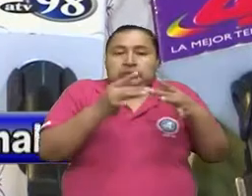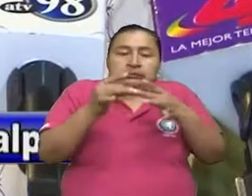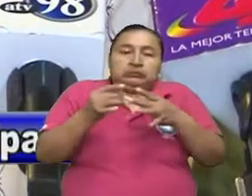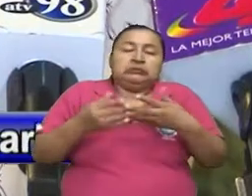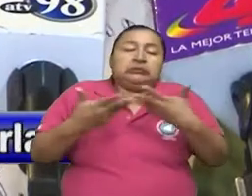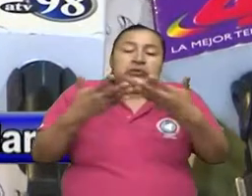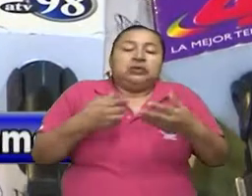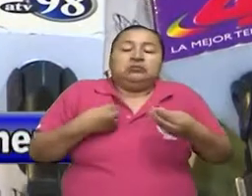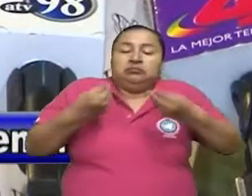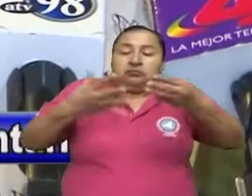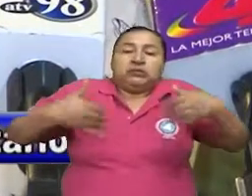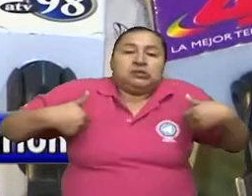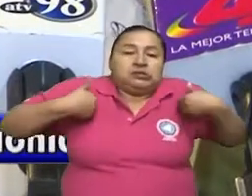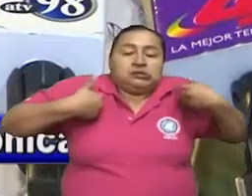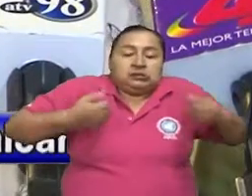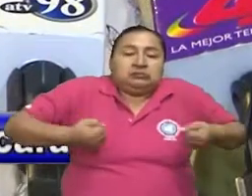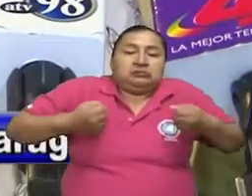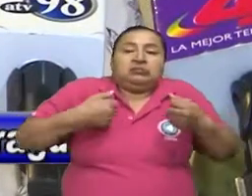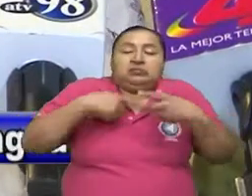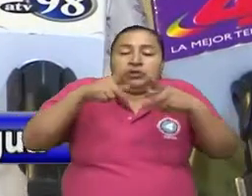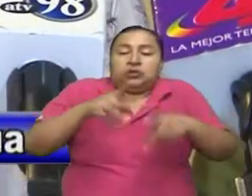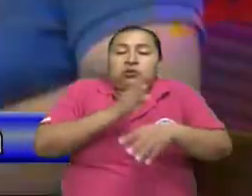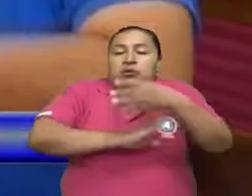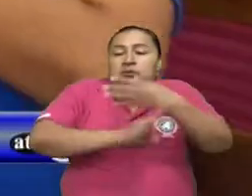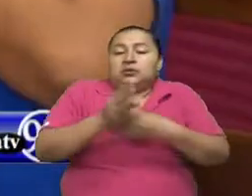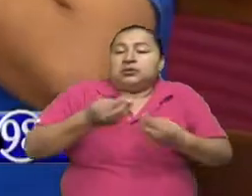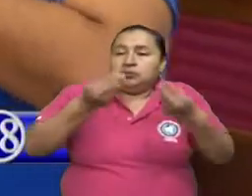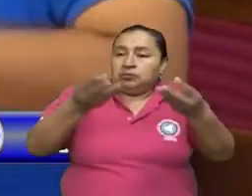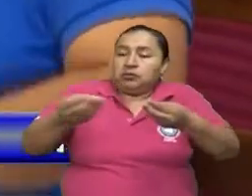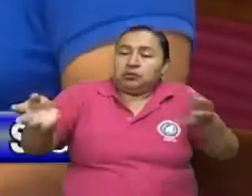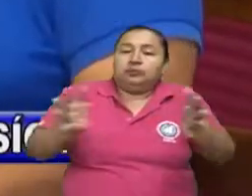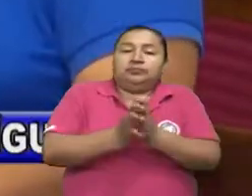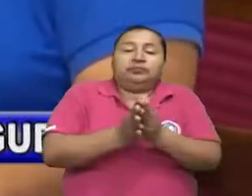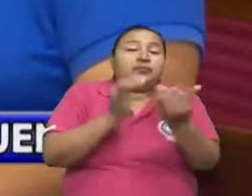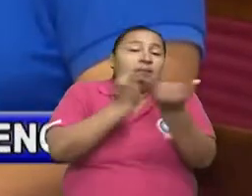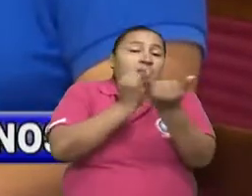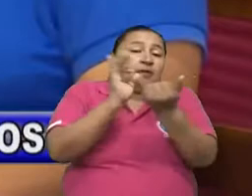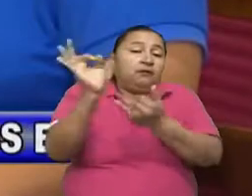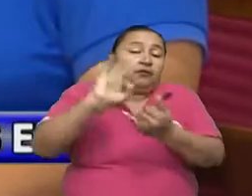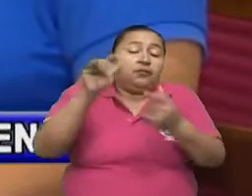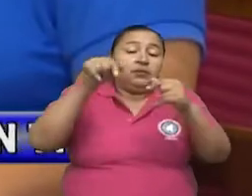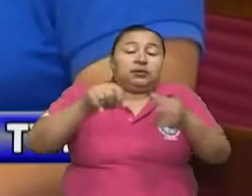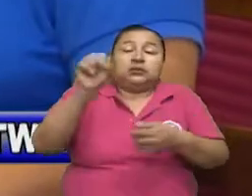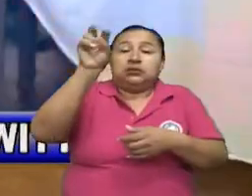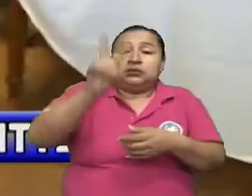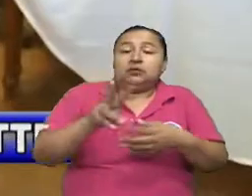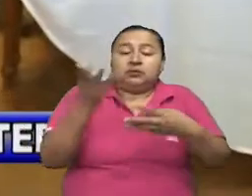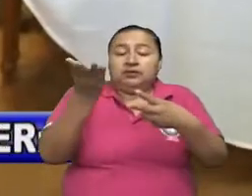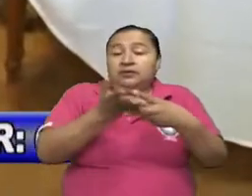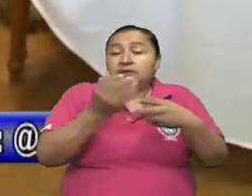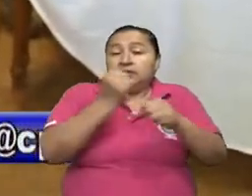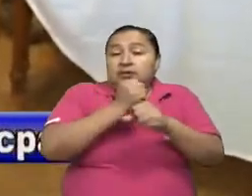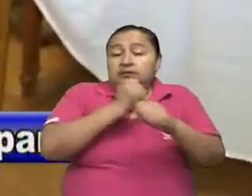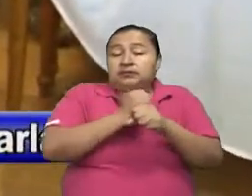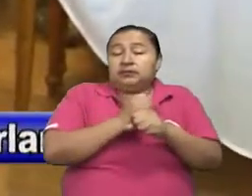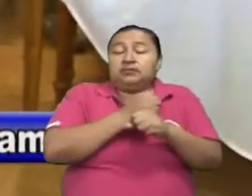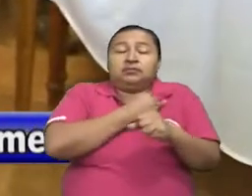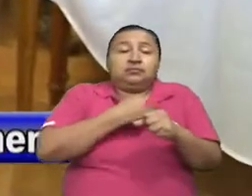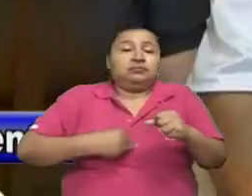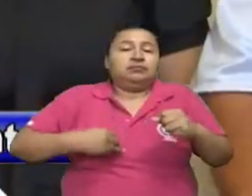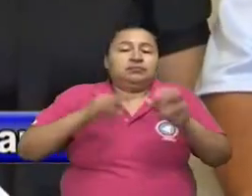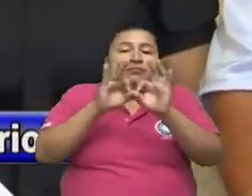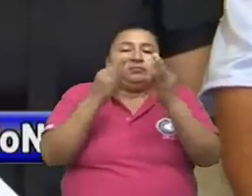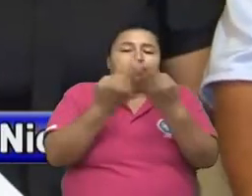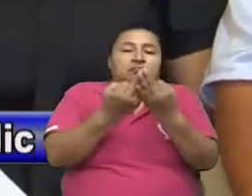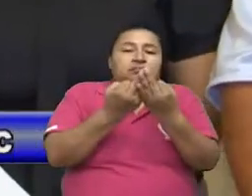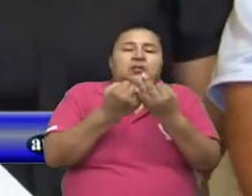medios auxiliares a las personas con discapacidad. Asimismo, durante esta segunda fase de trabajo, el Ministerio de la